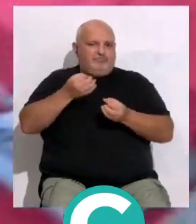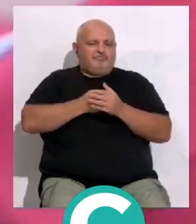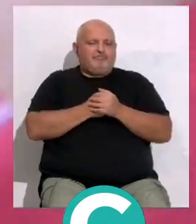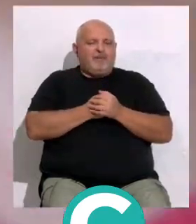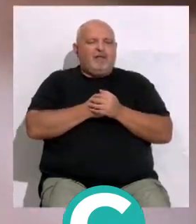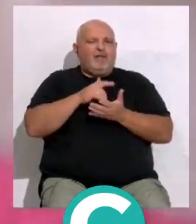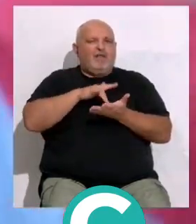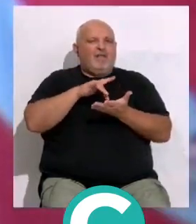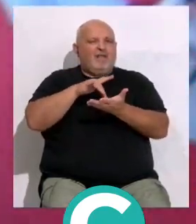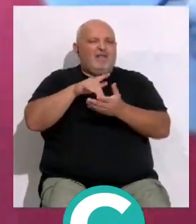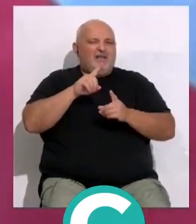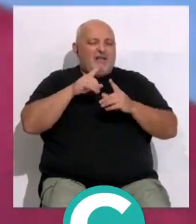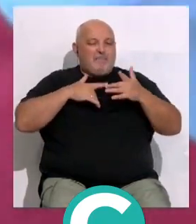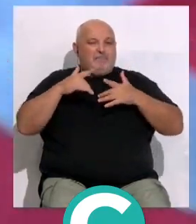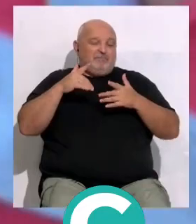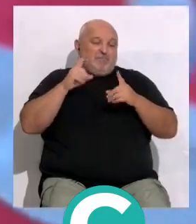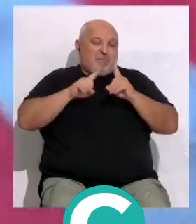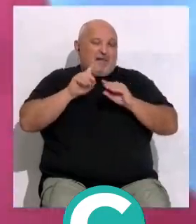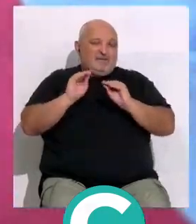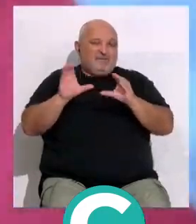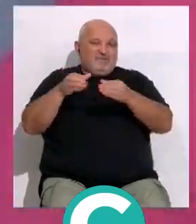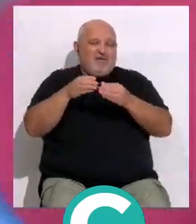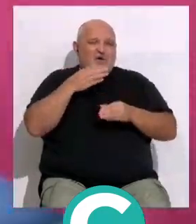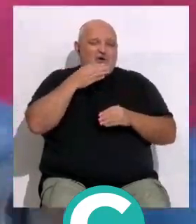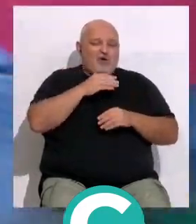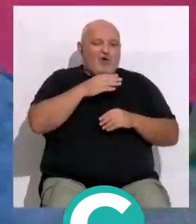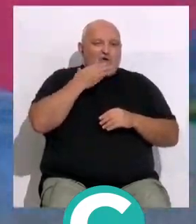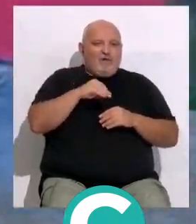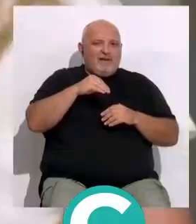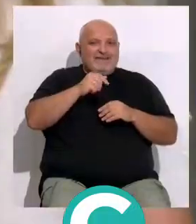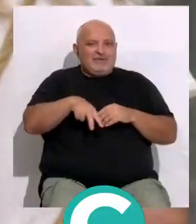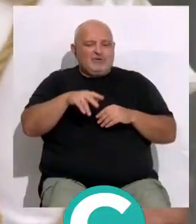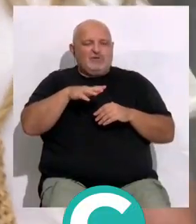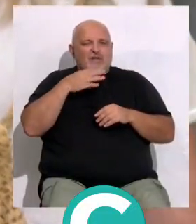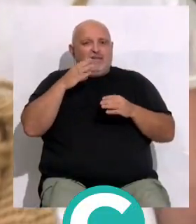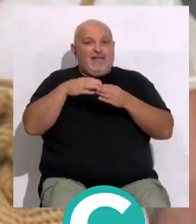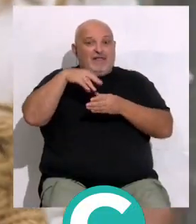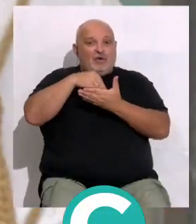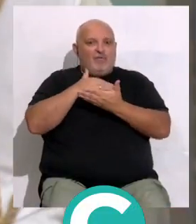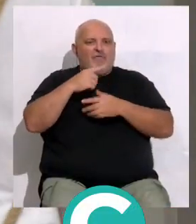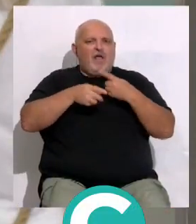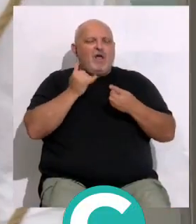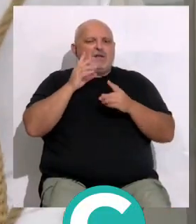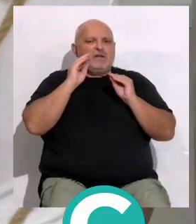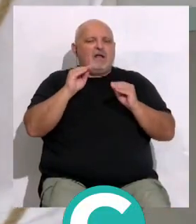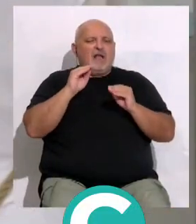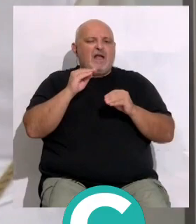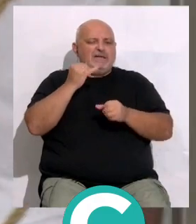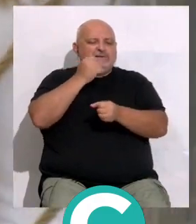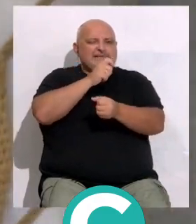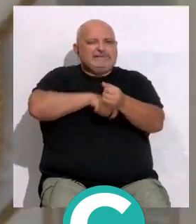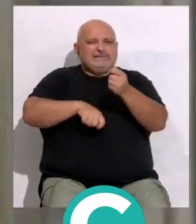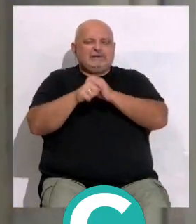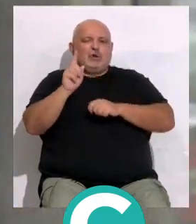a las patologías que sufren jóvenes y adolescentes y se abordan en los talleres de la Escuela de Familia, destacar las autolesiones